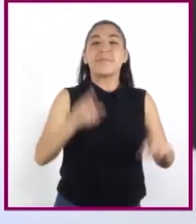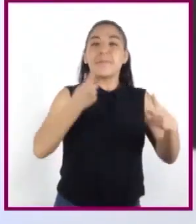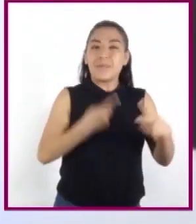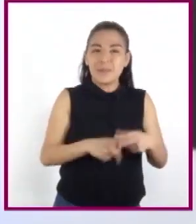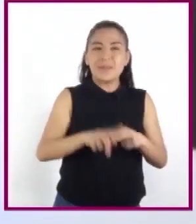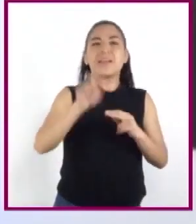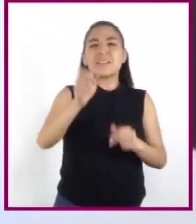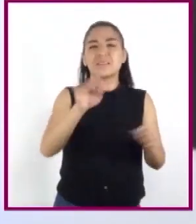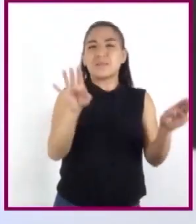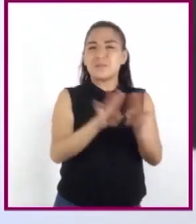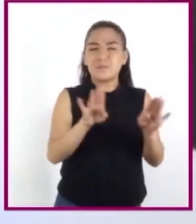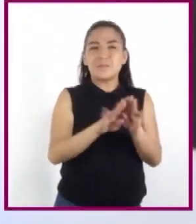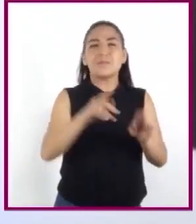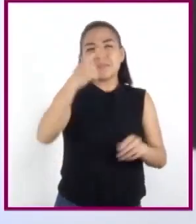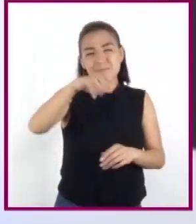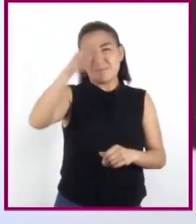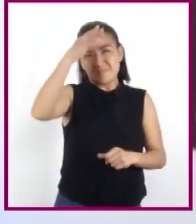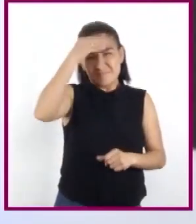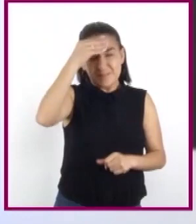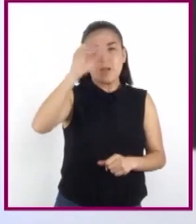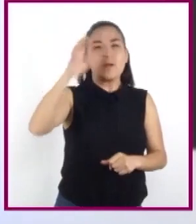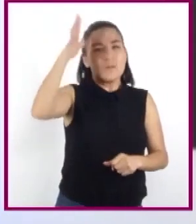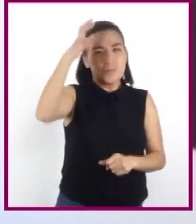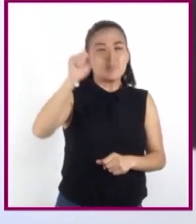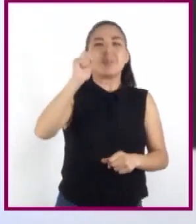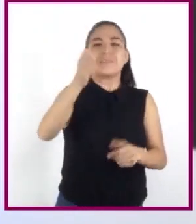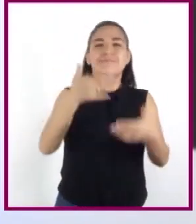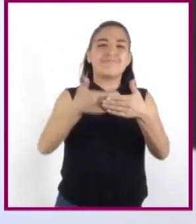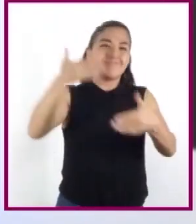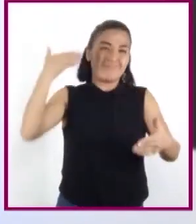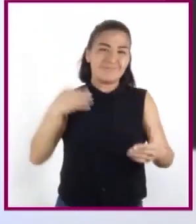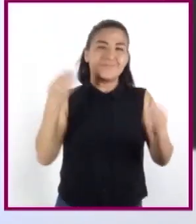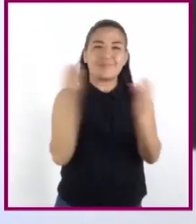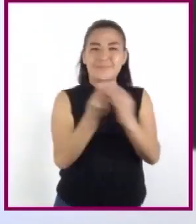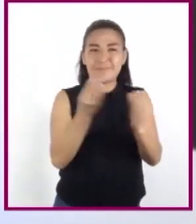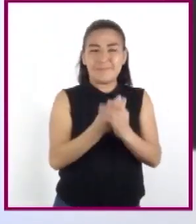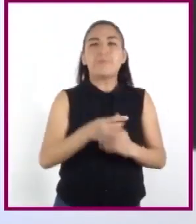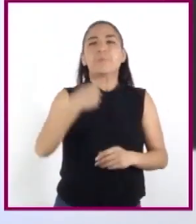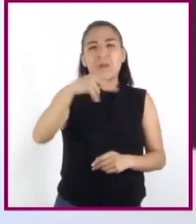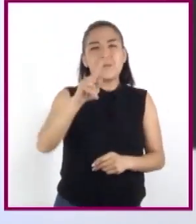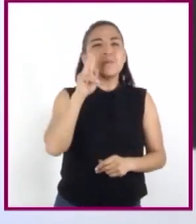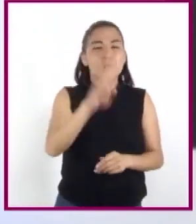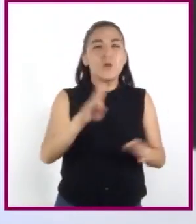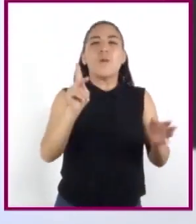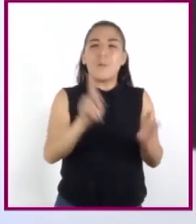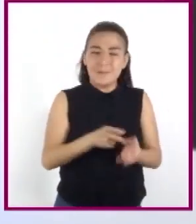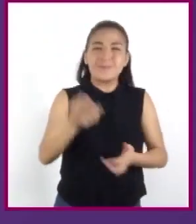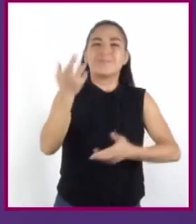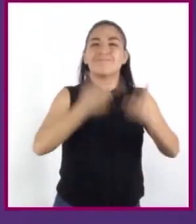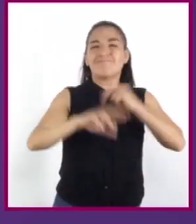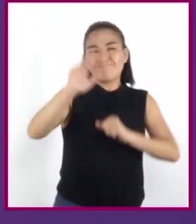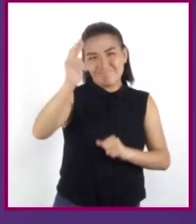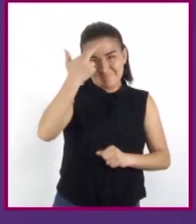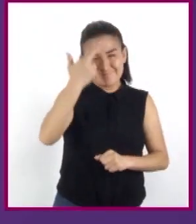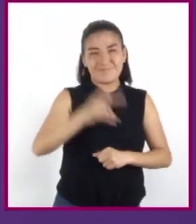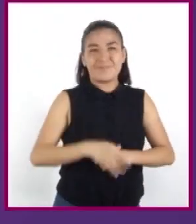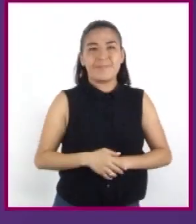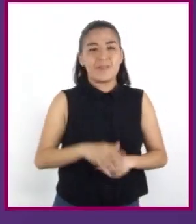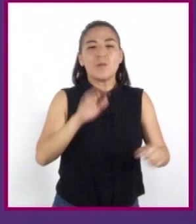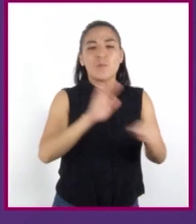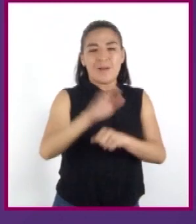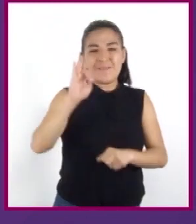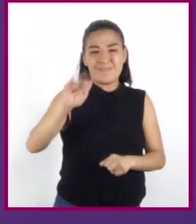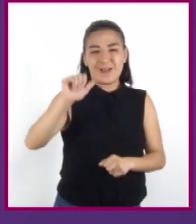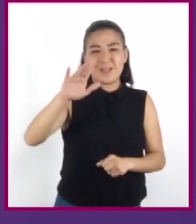Comenzaremos repasando un concepto que ya se vio en sesiones anteriores, pero que vale la pena recordar una vez más. La